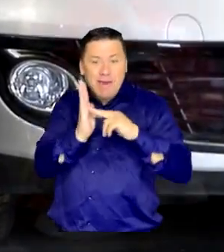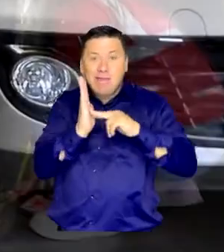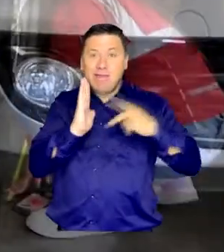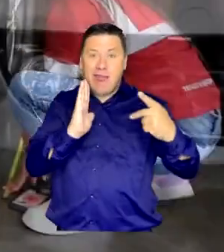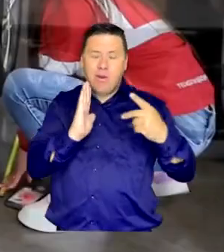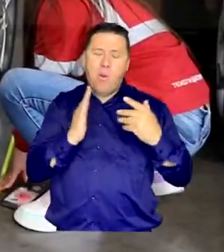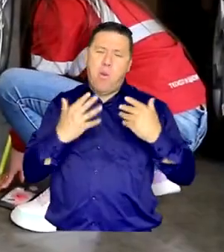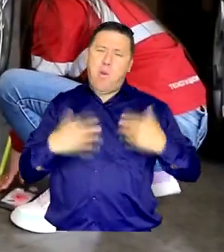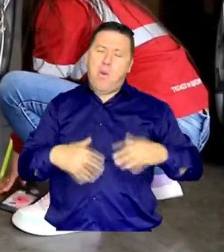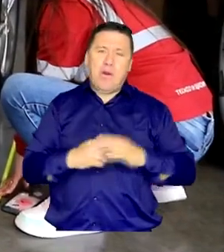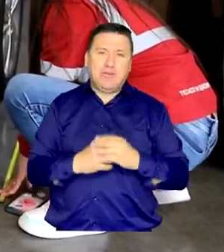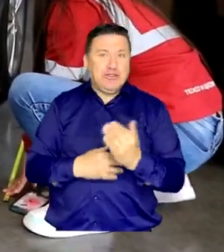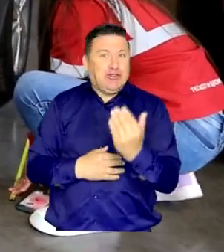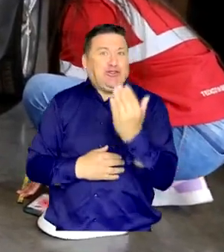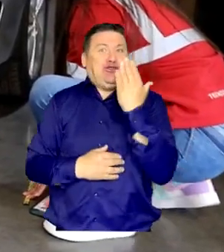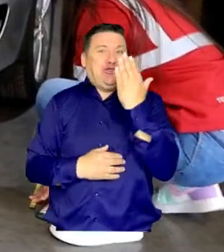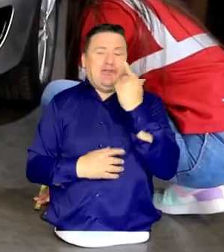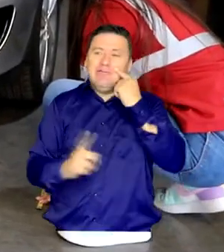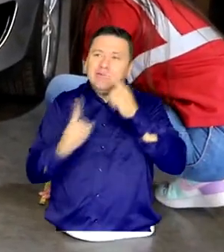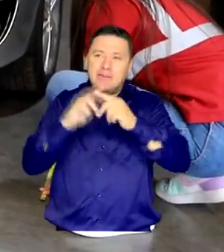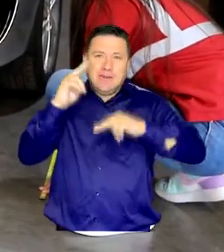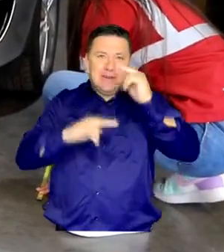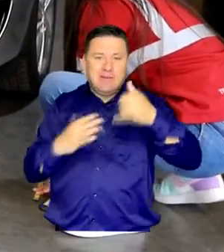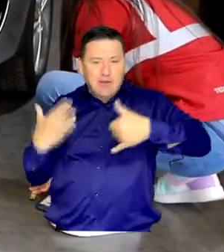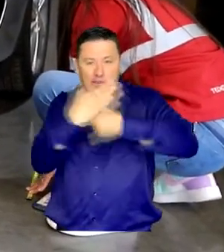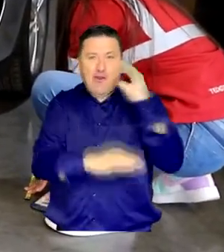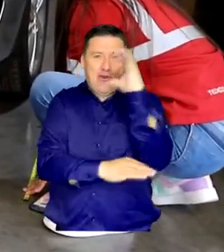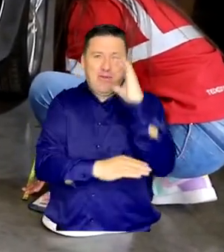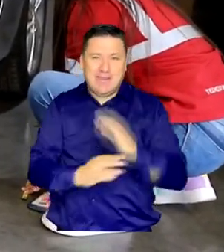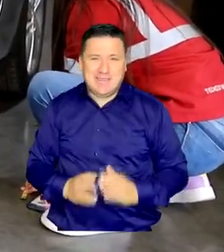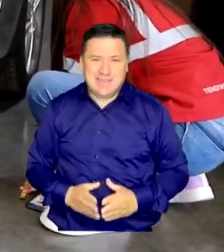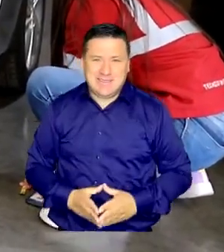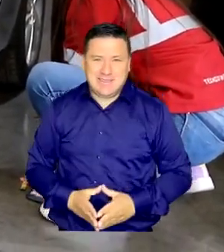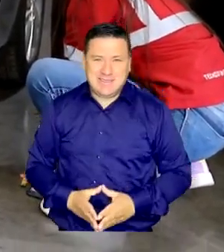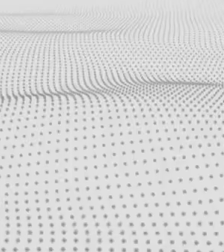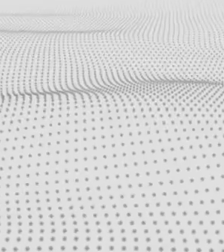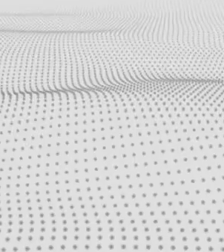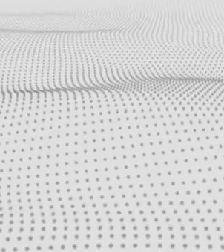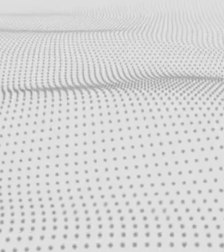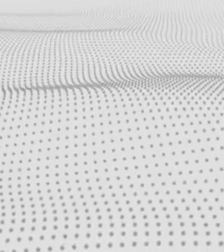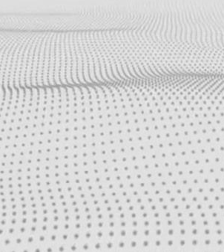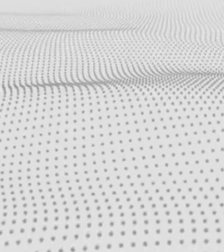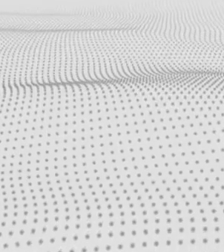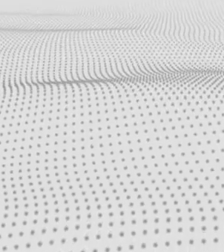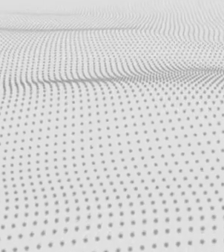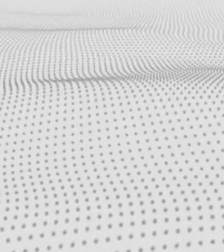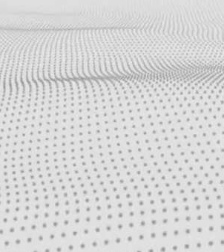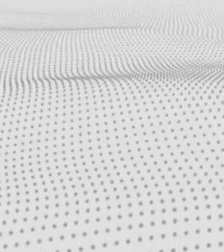ficha y este técnico ya que sería muy útil en la construcción de nuestro país.